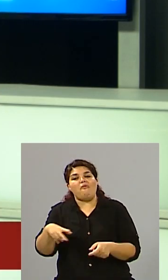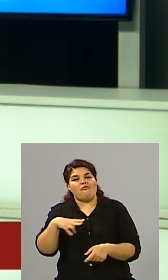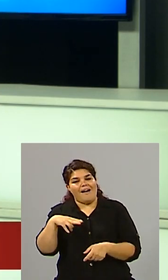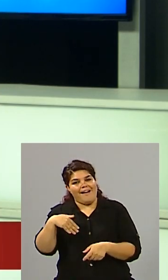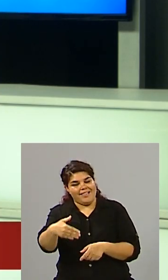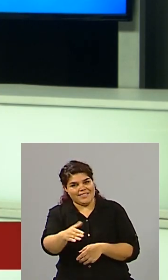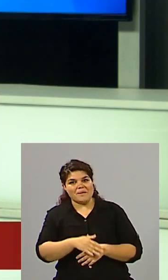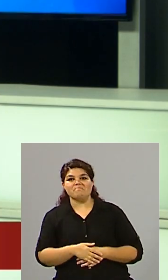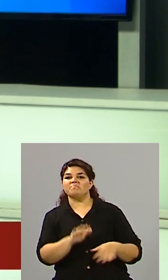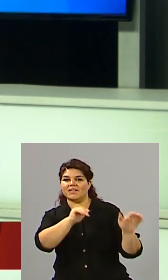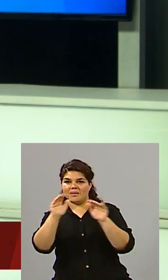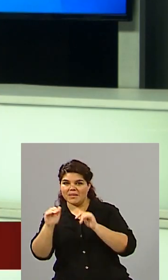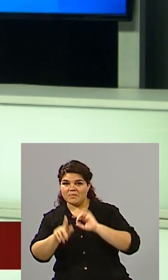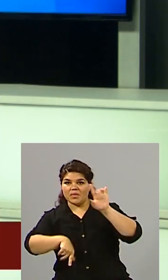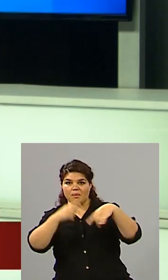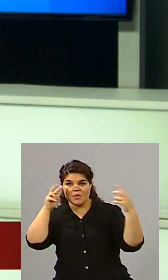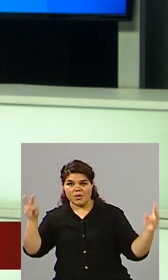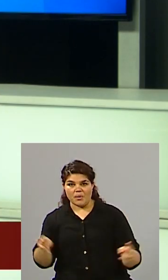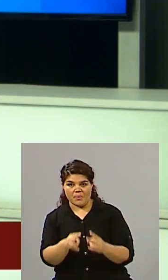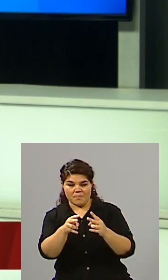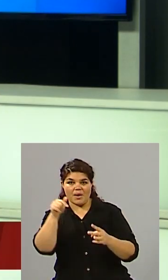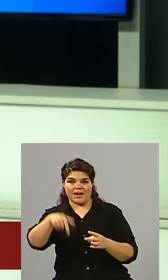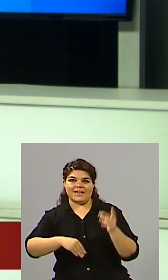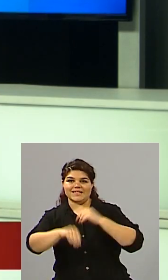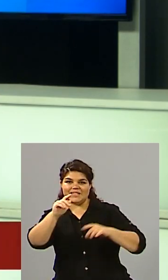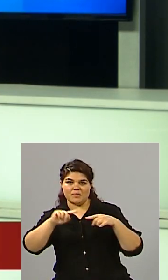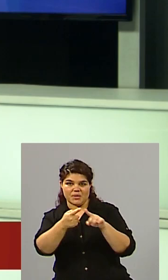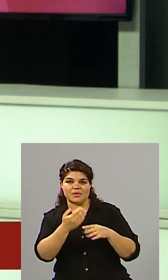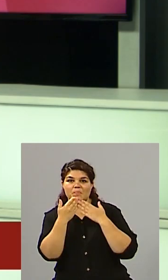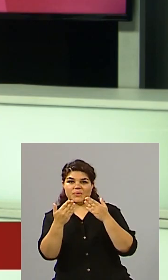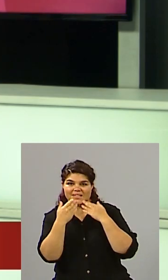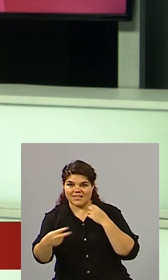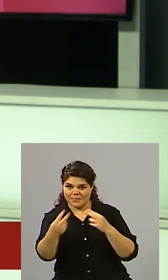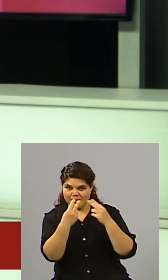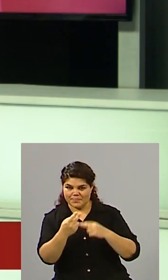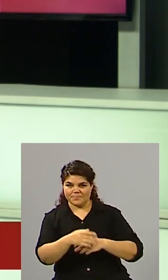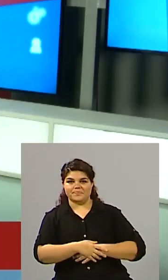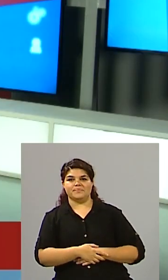Con esto nos estamos despidiendo, será hasta la próxima edición de Chat Político. Muchas gracias por haber estado ahí.